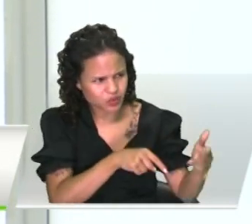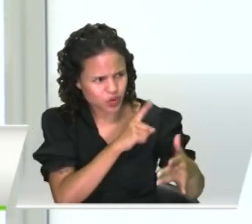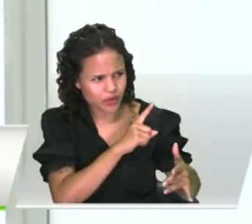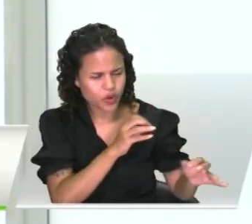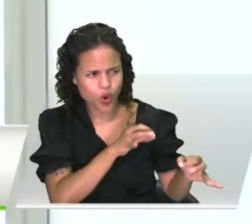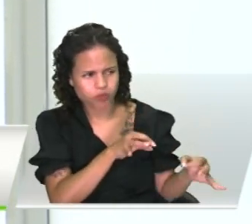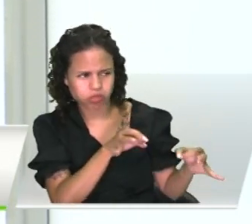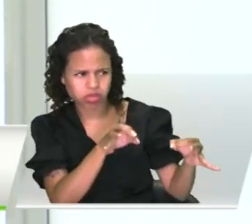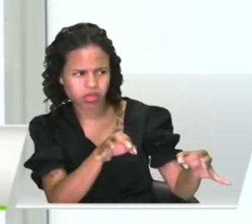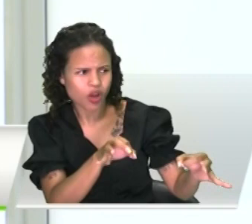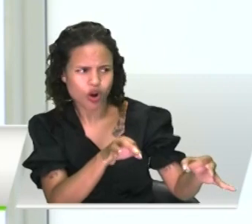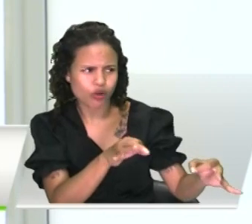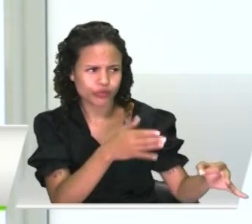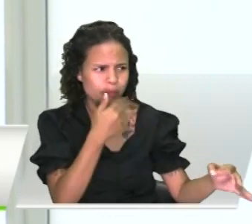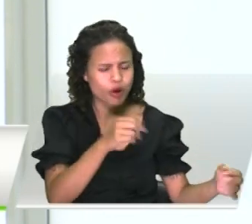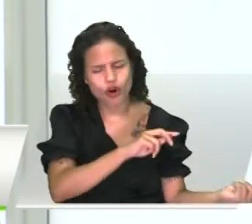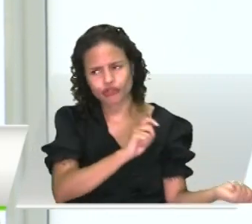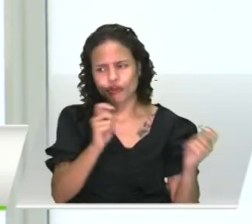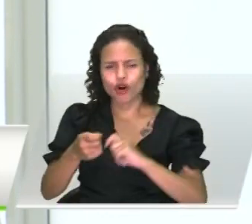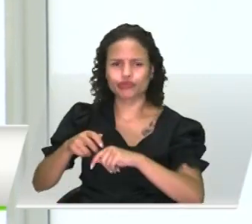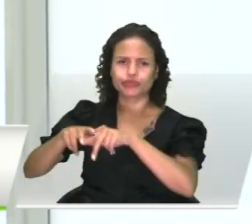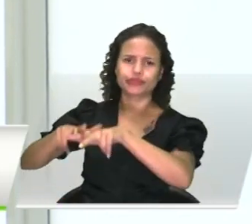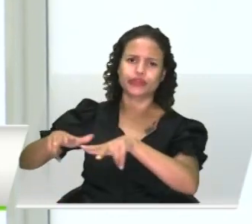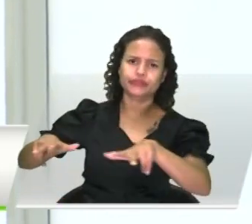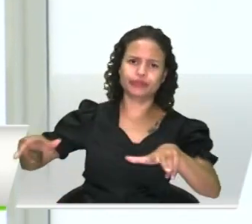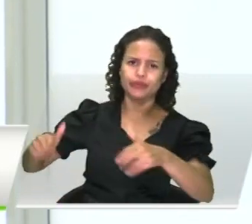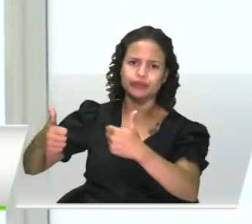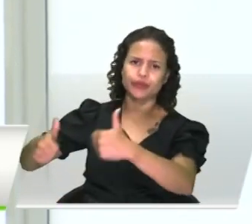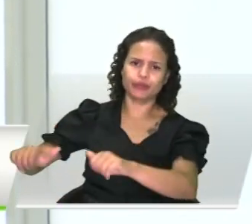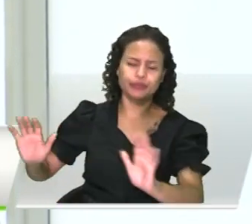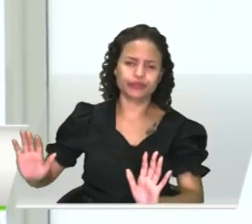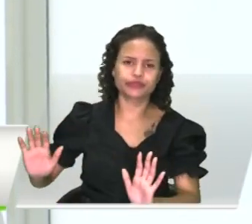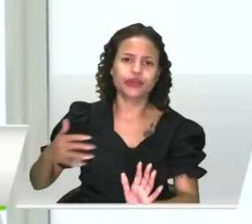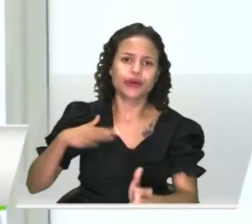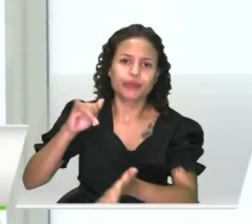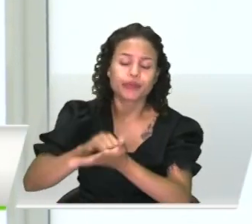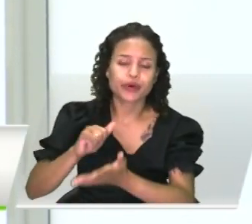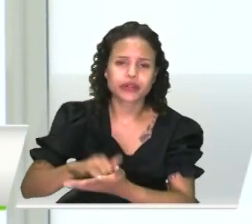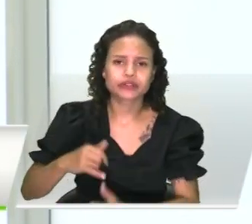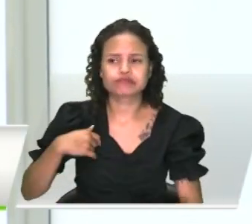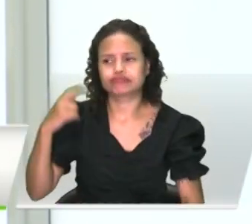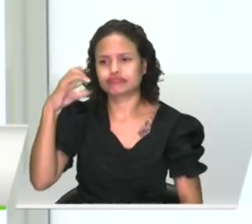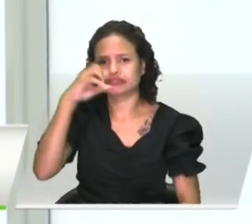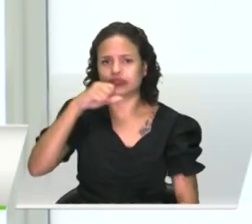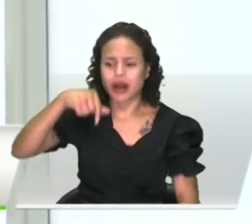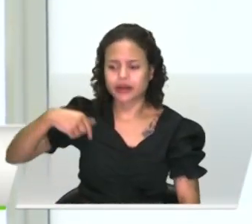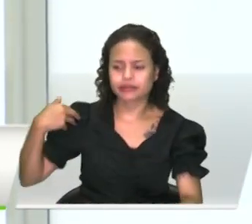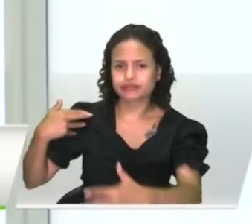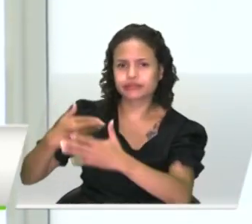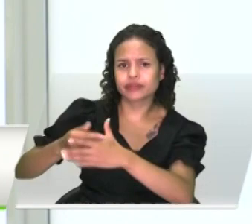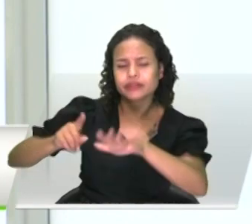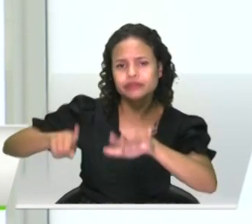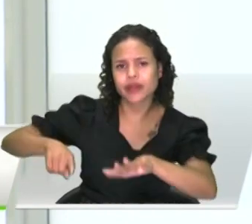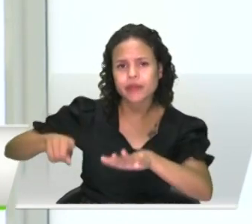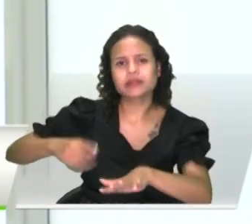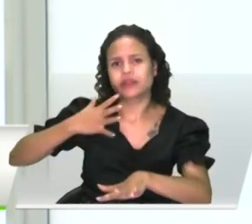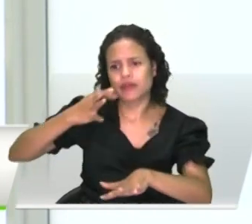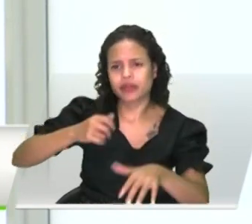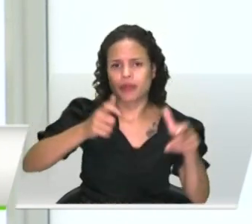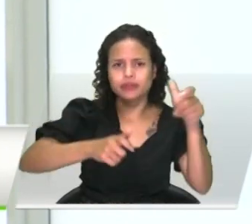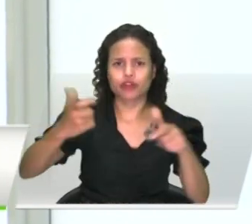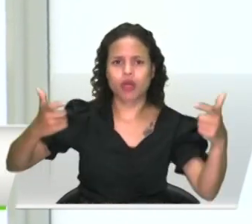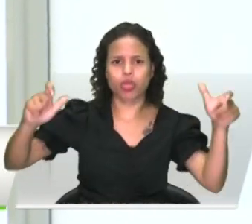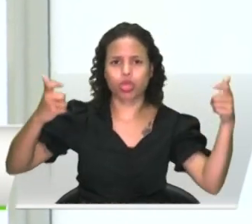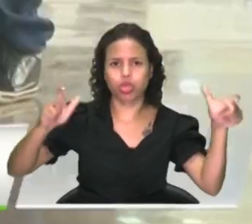utiliza un modo de transporte sustituto al de la Aviación y Por ende eso nos lleva a que en este semestre se hayan reducido los pasajeros